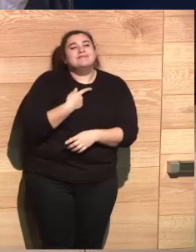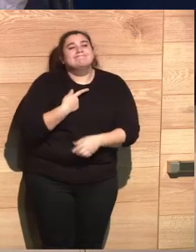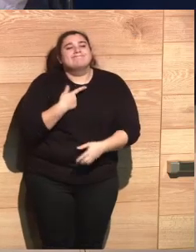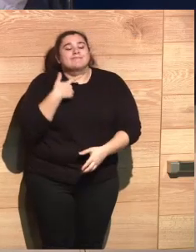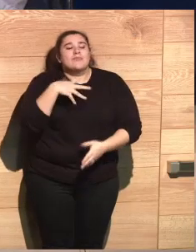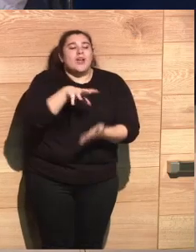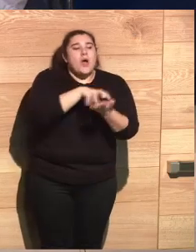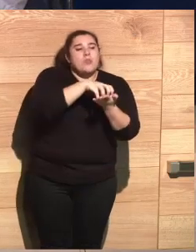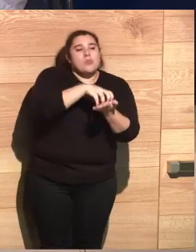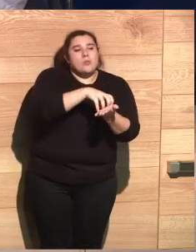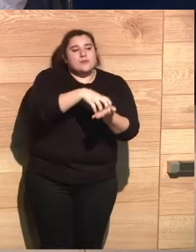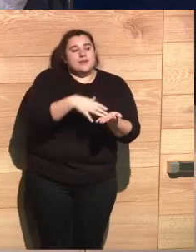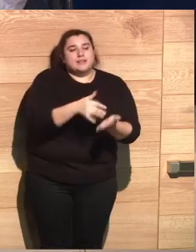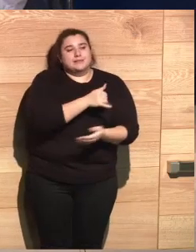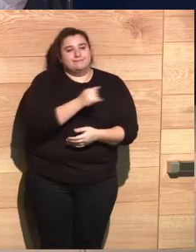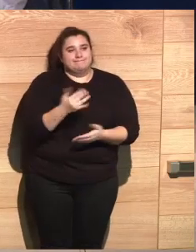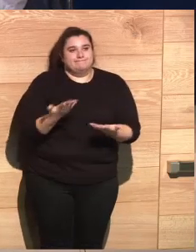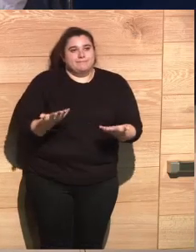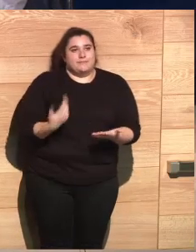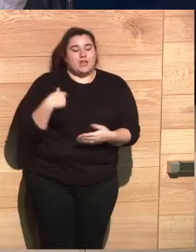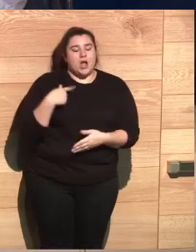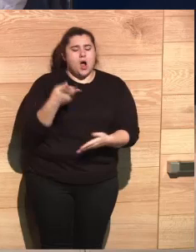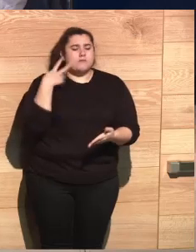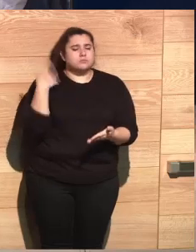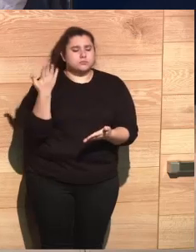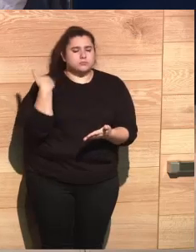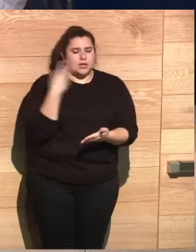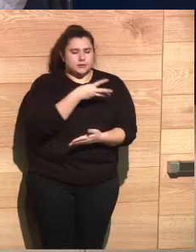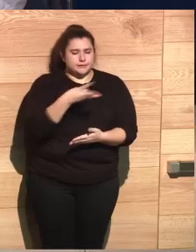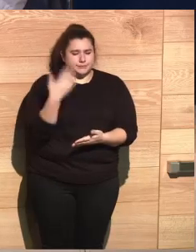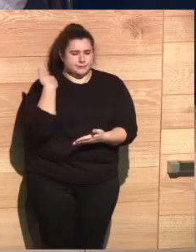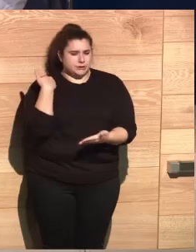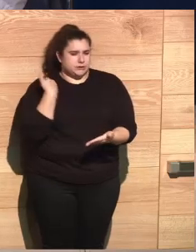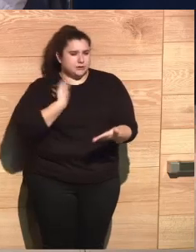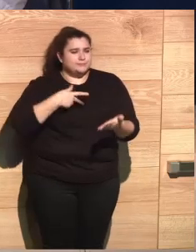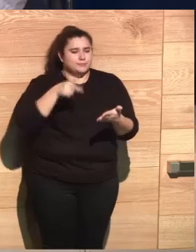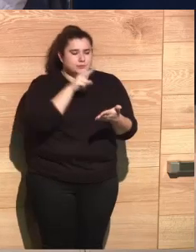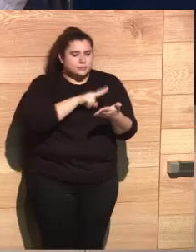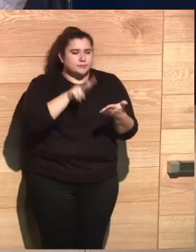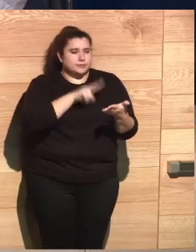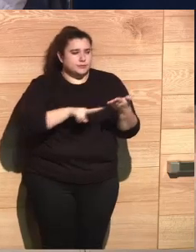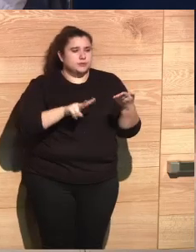ha empezado ahora. Yo he leído en las últimas 3 semanas artículos criticando